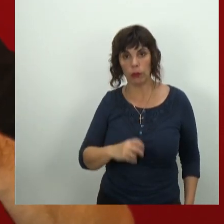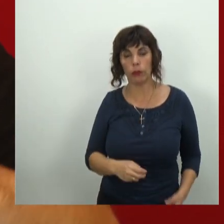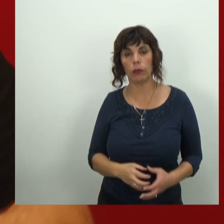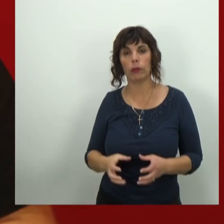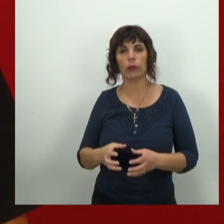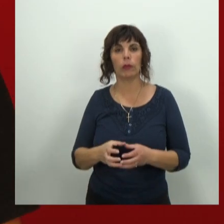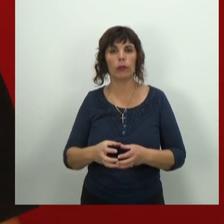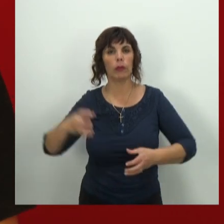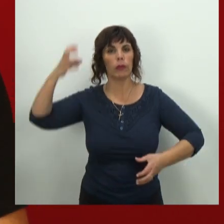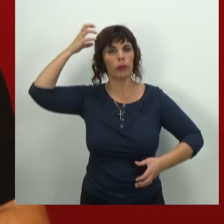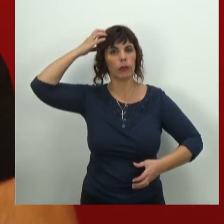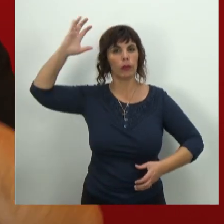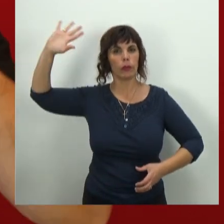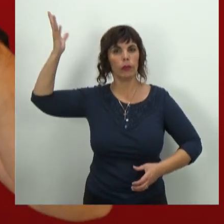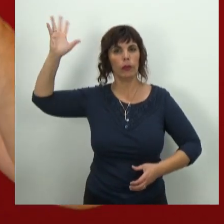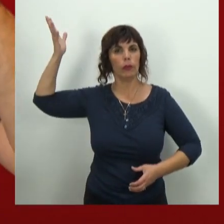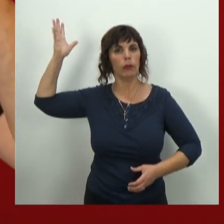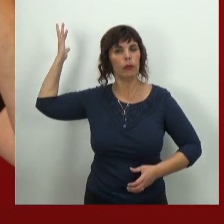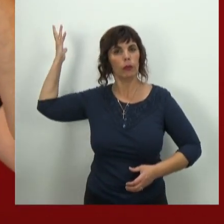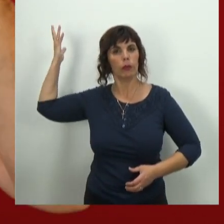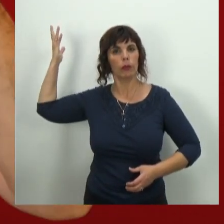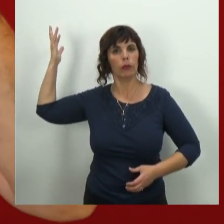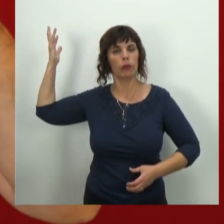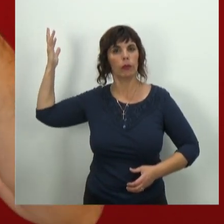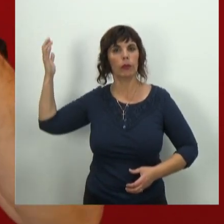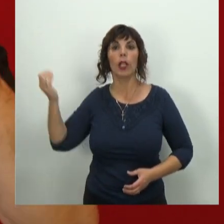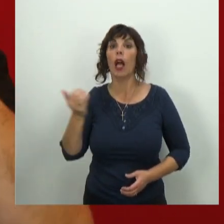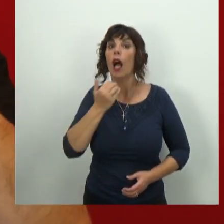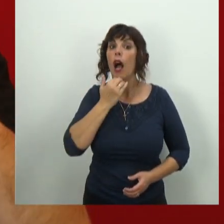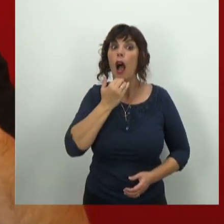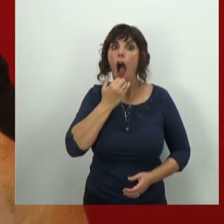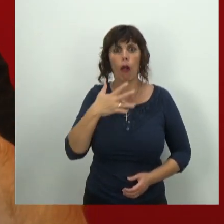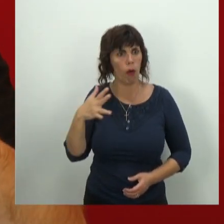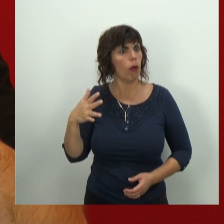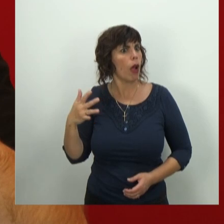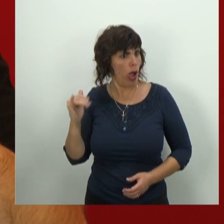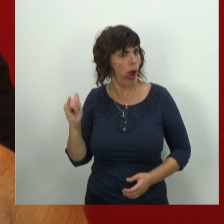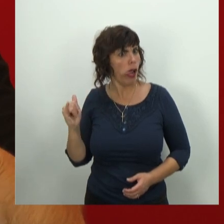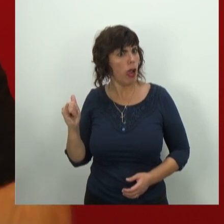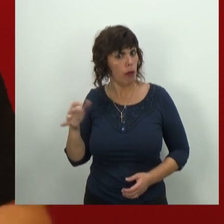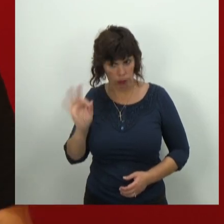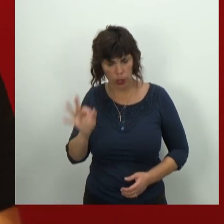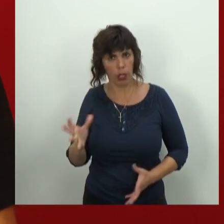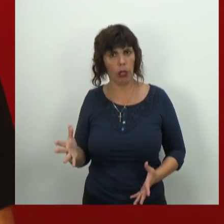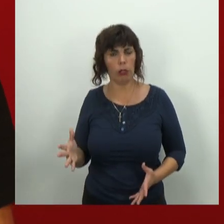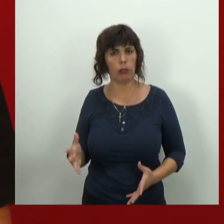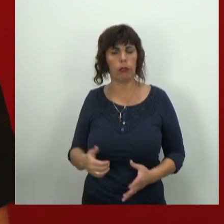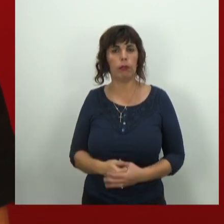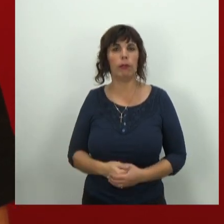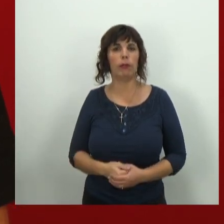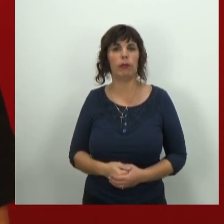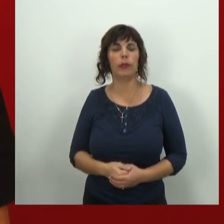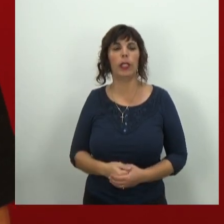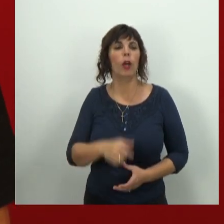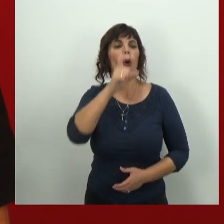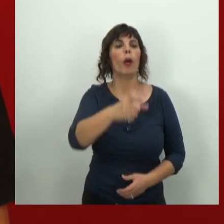El reino de los cielos es algo que existe de verdad. Cuando alguien dice,